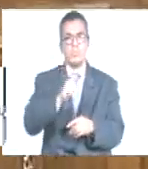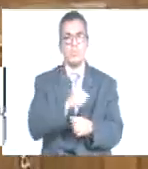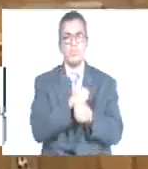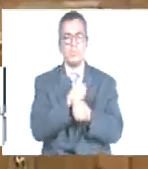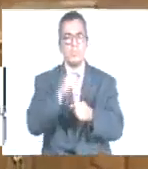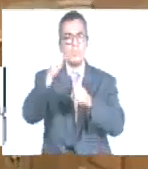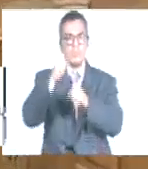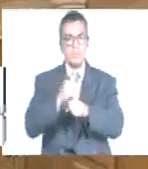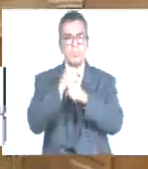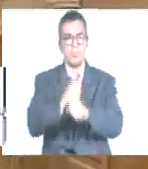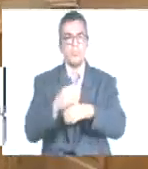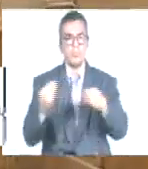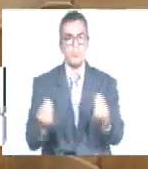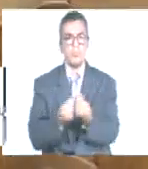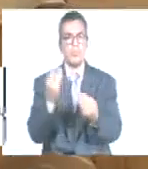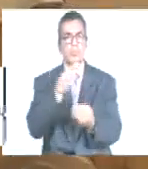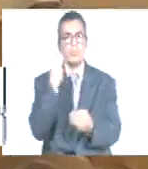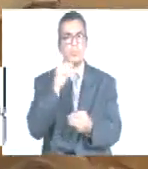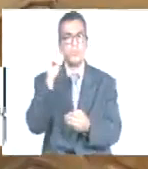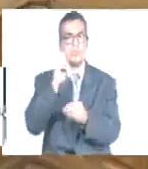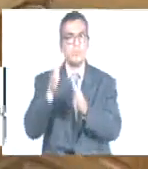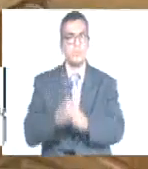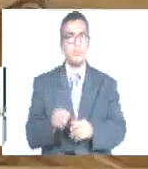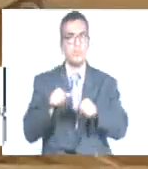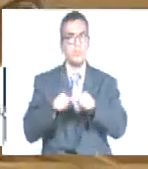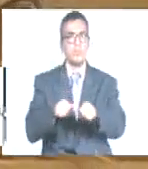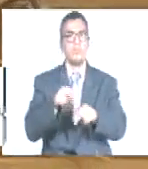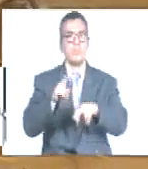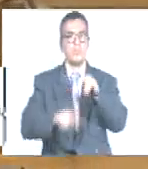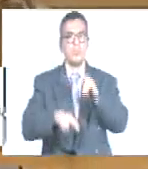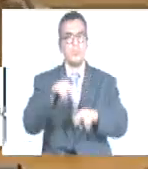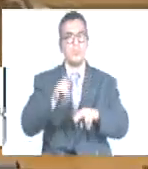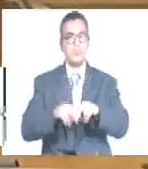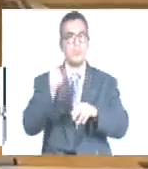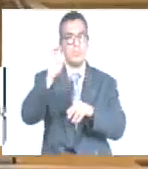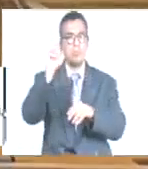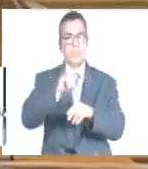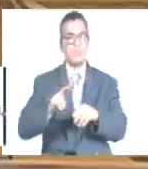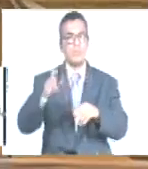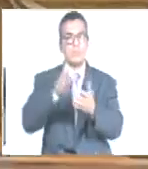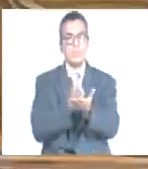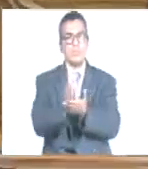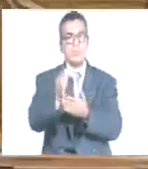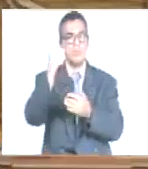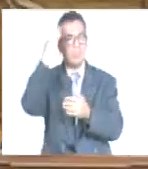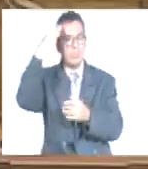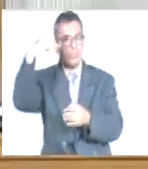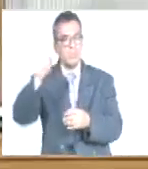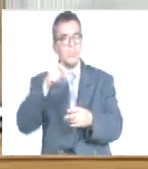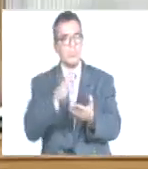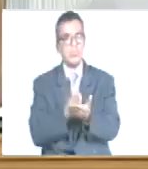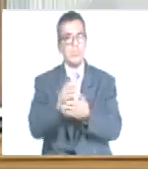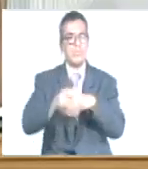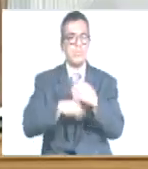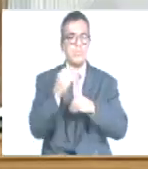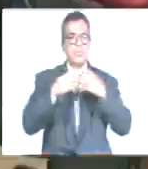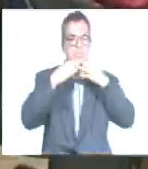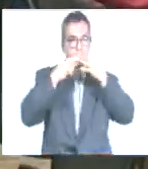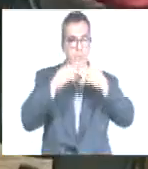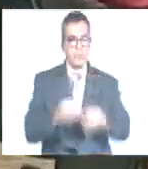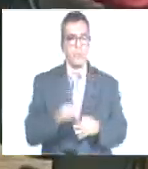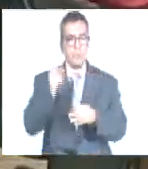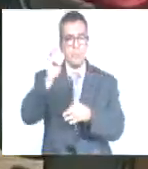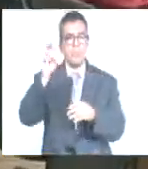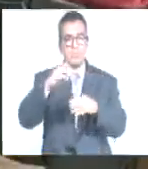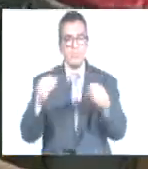y cabalga junto a la juventud venezolana para seguir construyendo la patria, para seguir soñando y para seguir haciendo realidad la